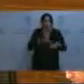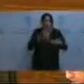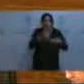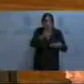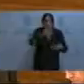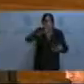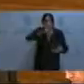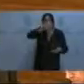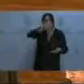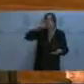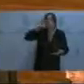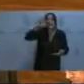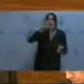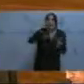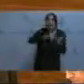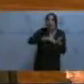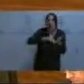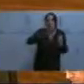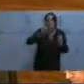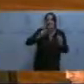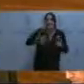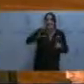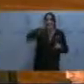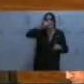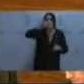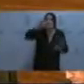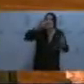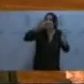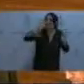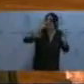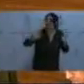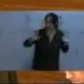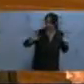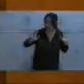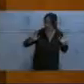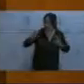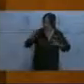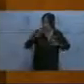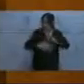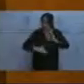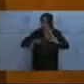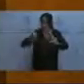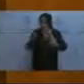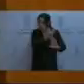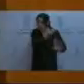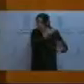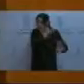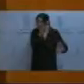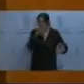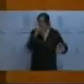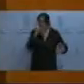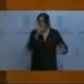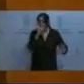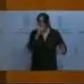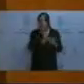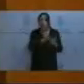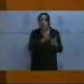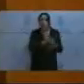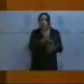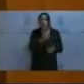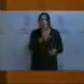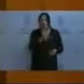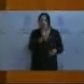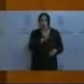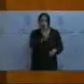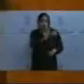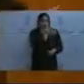año 2015. Repito, 2015. Ha pasado el plazo, 30 de junio. ¿Cómo va a pagar esas ayudas? Y nos viene